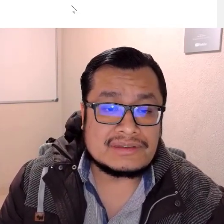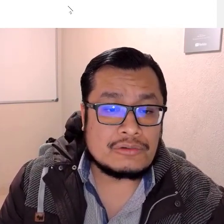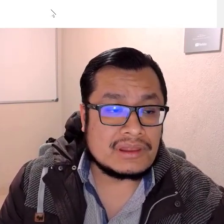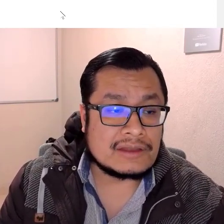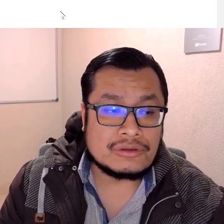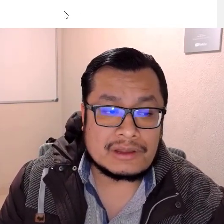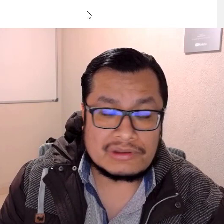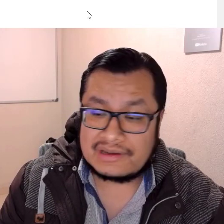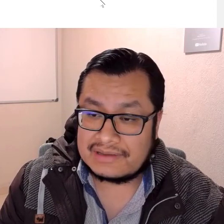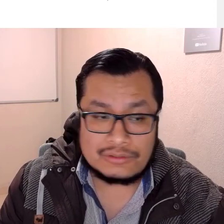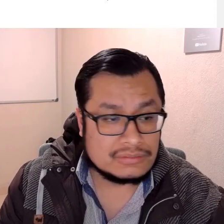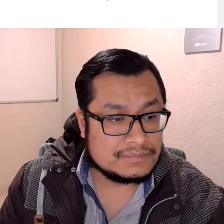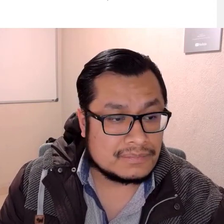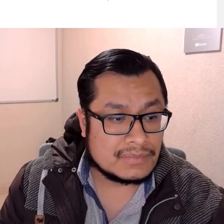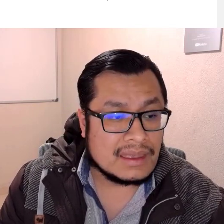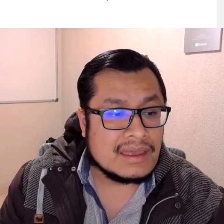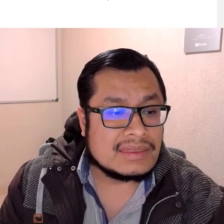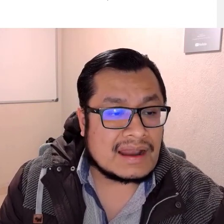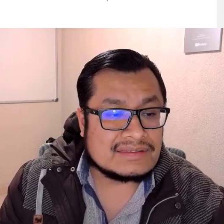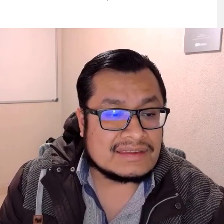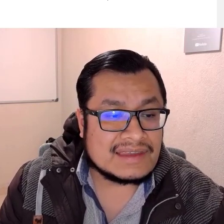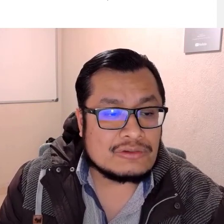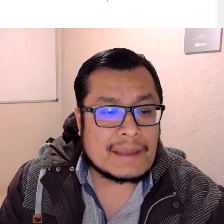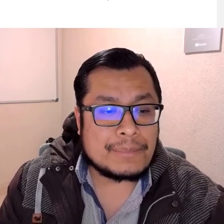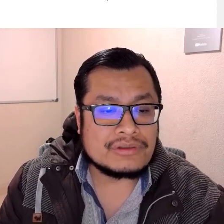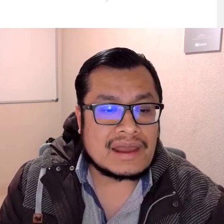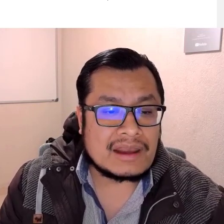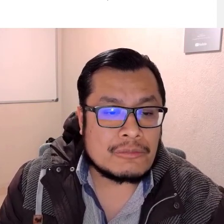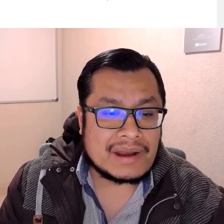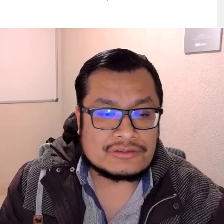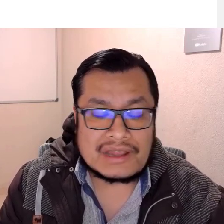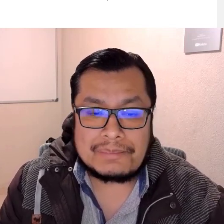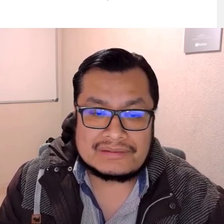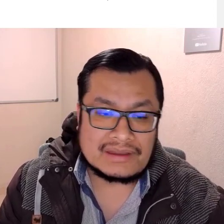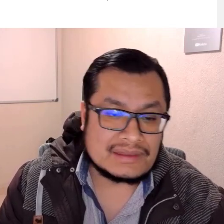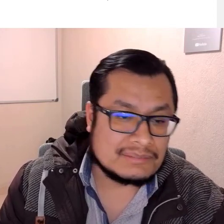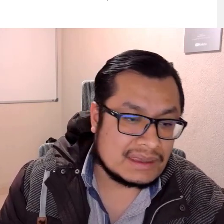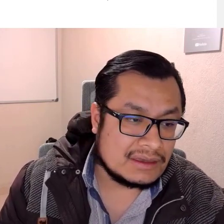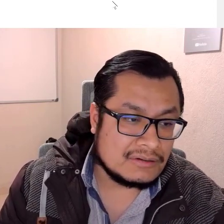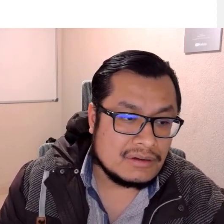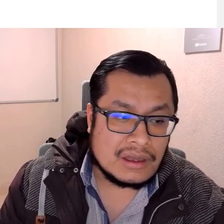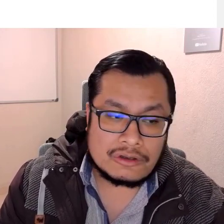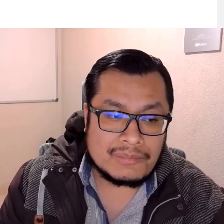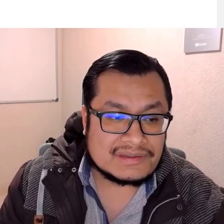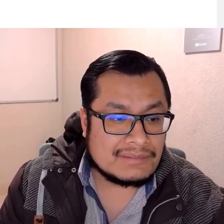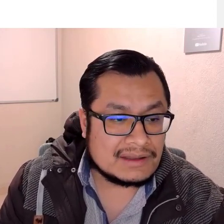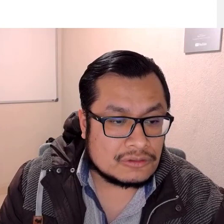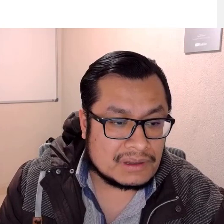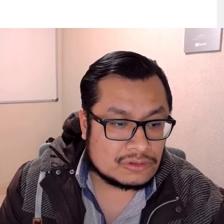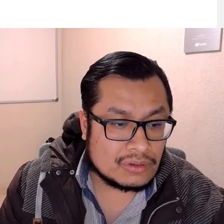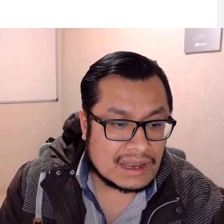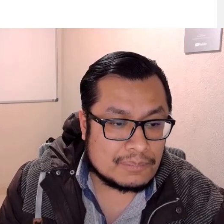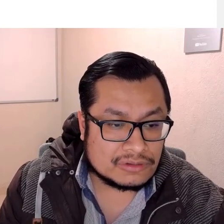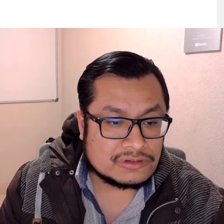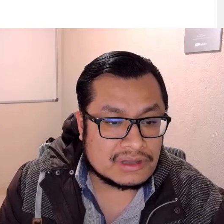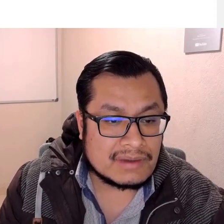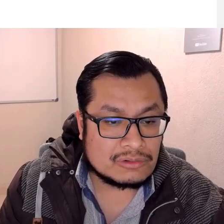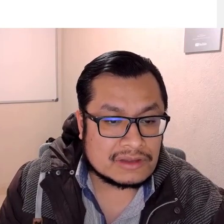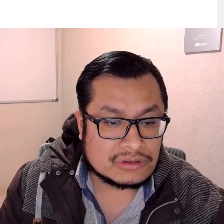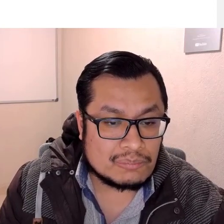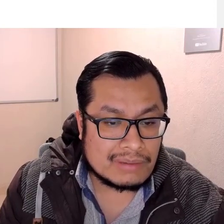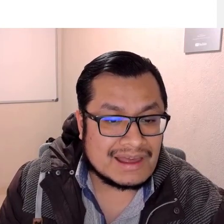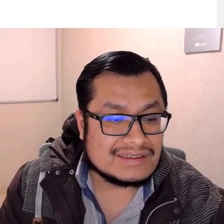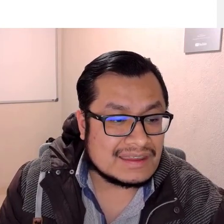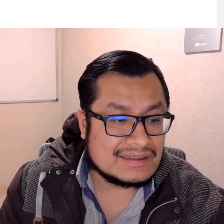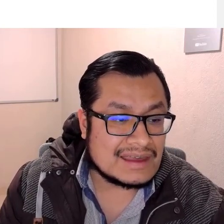confianza y seguridad sobre nuestra salud tras desear una pronta recuperación al presidente de mexico gómez álvarez comentó que el proceso de